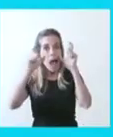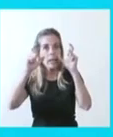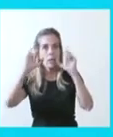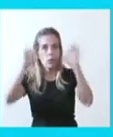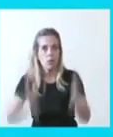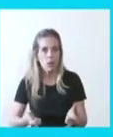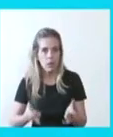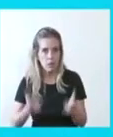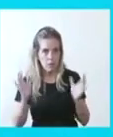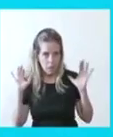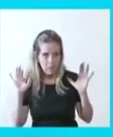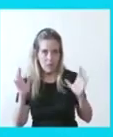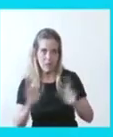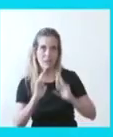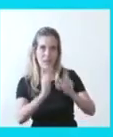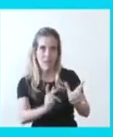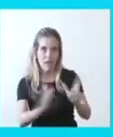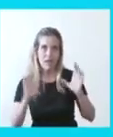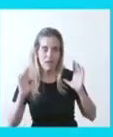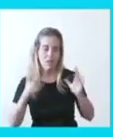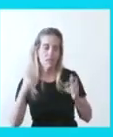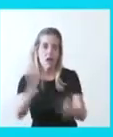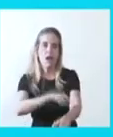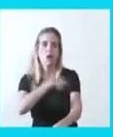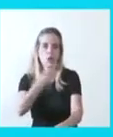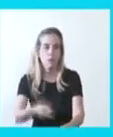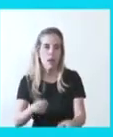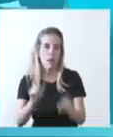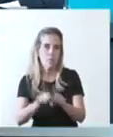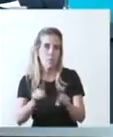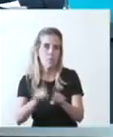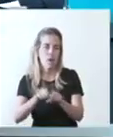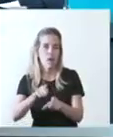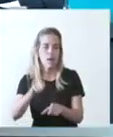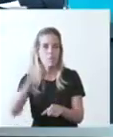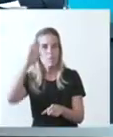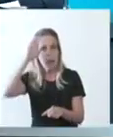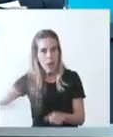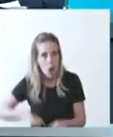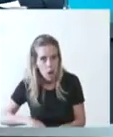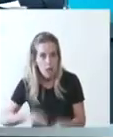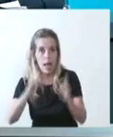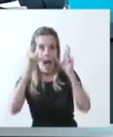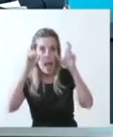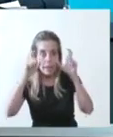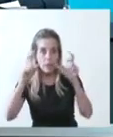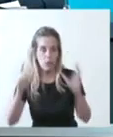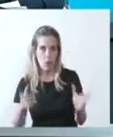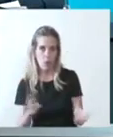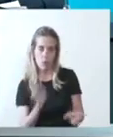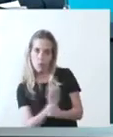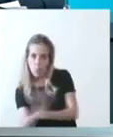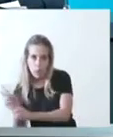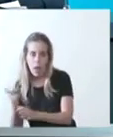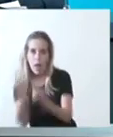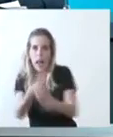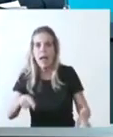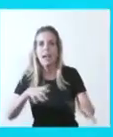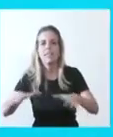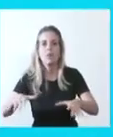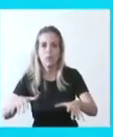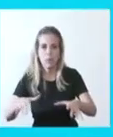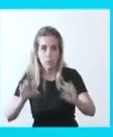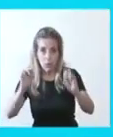suelo decir, déjeme usar una frase del general, pido permiso, atentos y vigilantes frente a lo que nos está pasando. ¿De